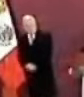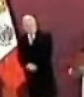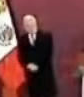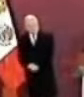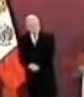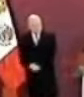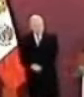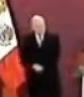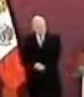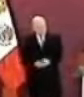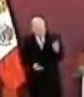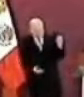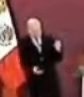Gracias.